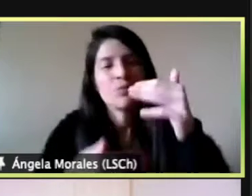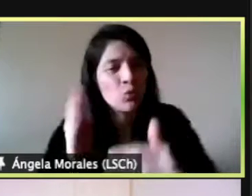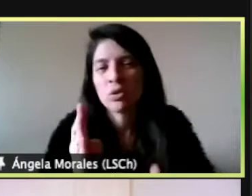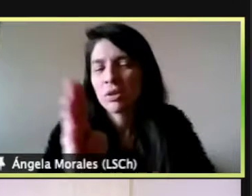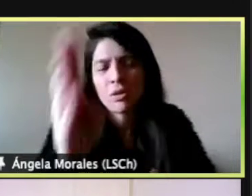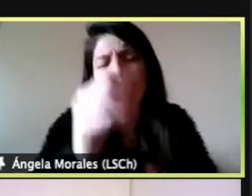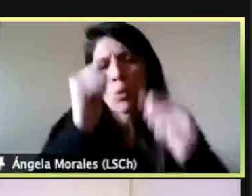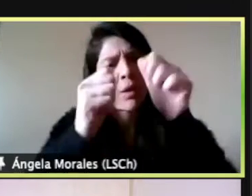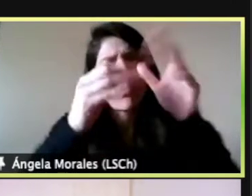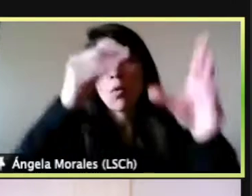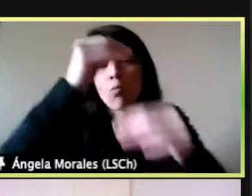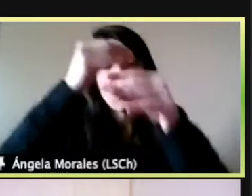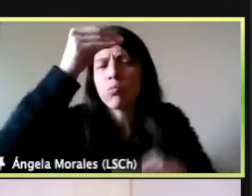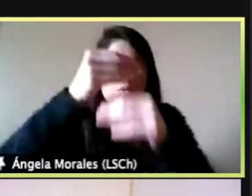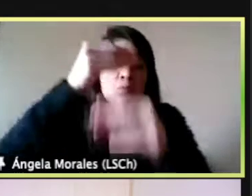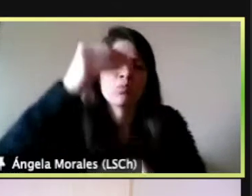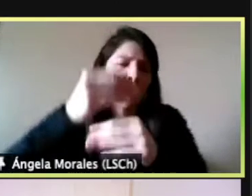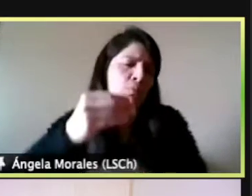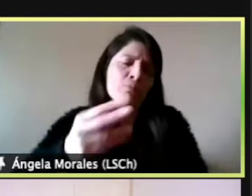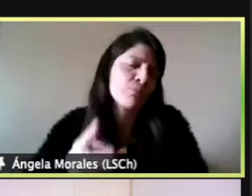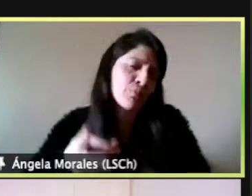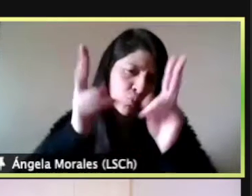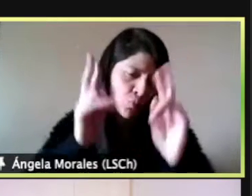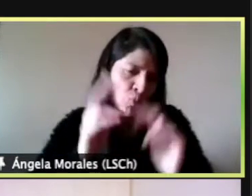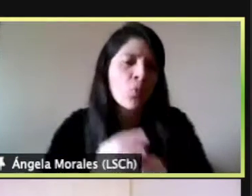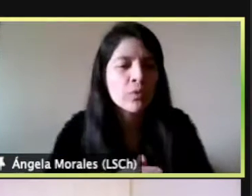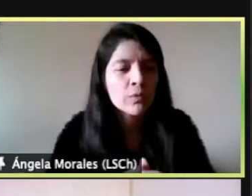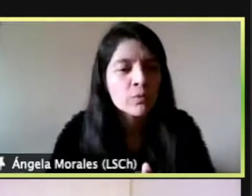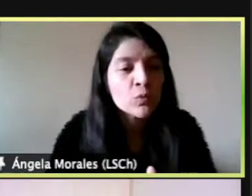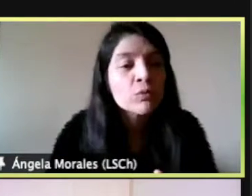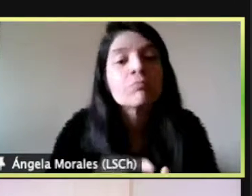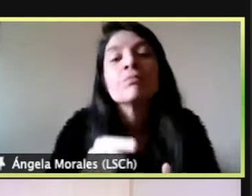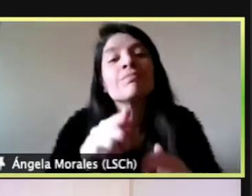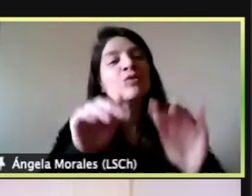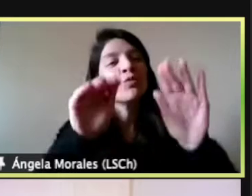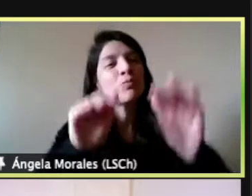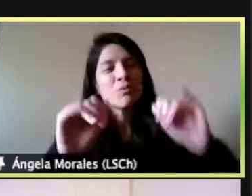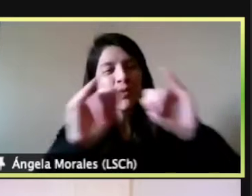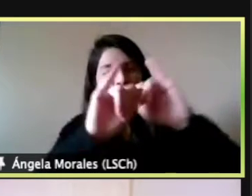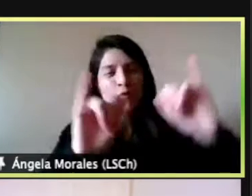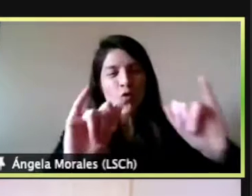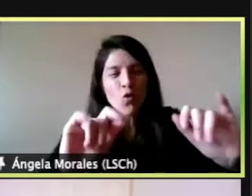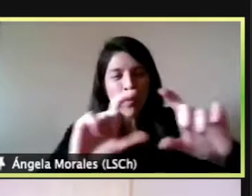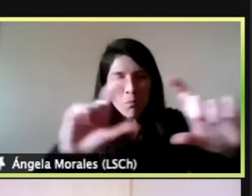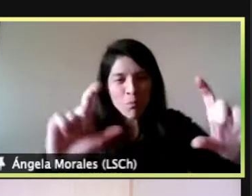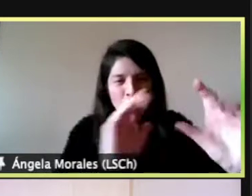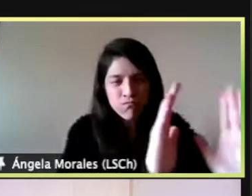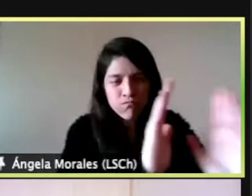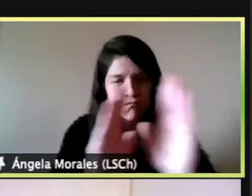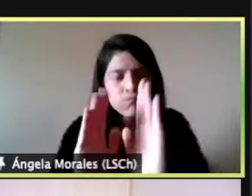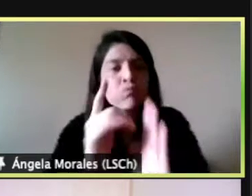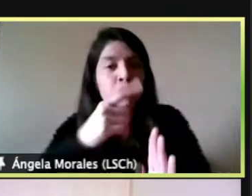tras otro. La idea es seguir el mismo esquema. Esto es una de las cosas que podemos ir trabajando.